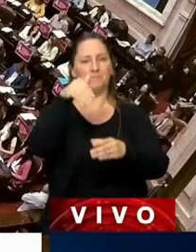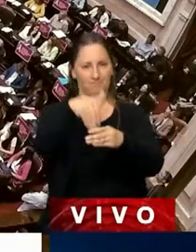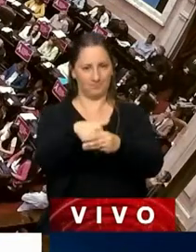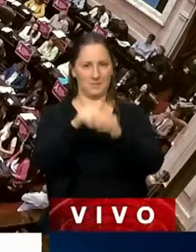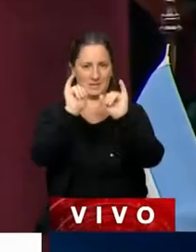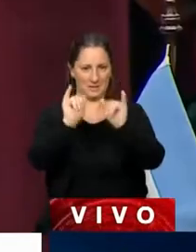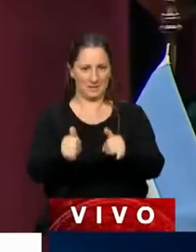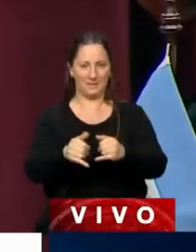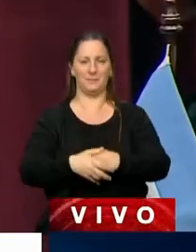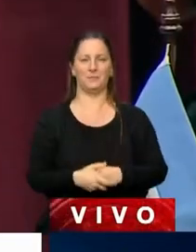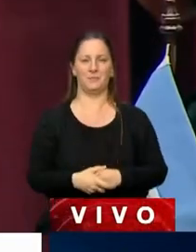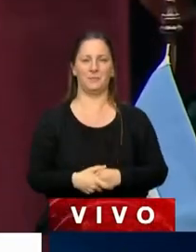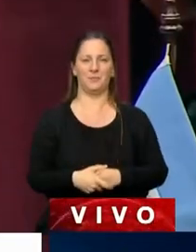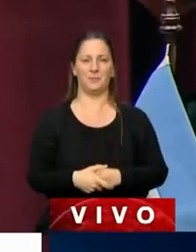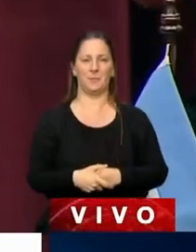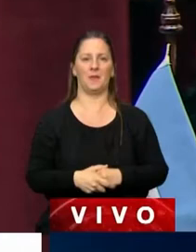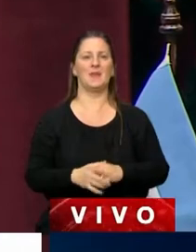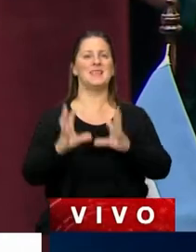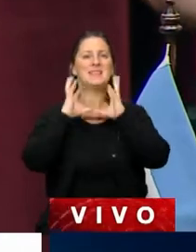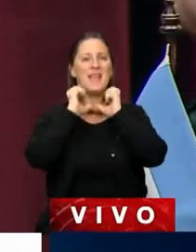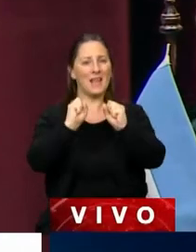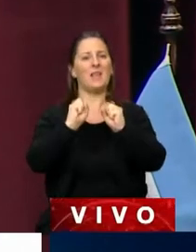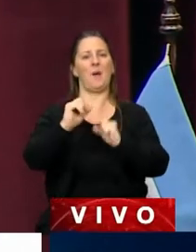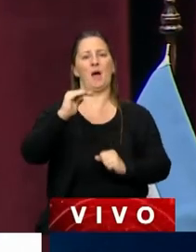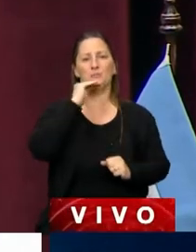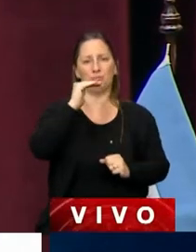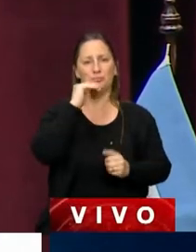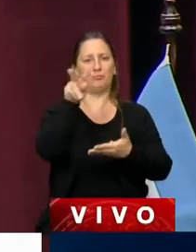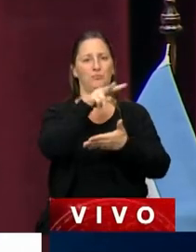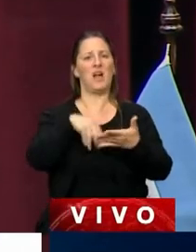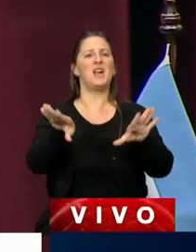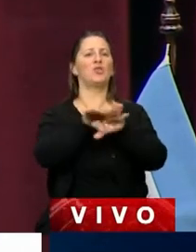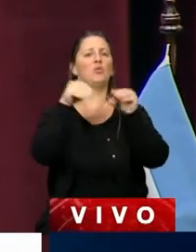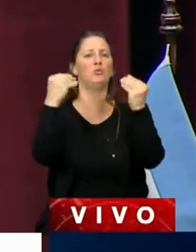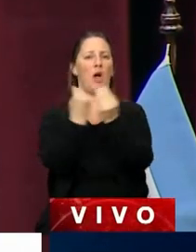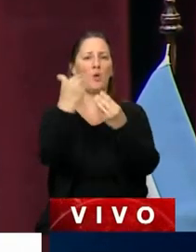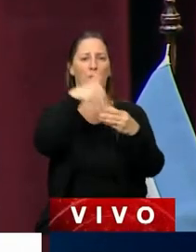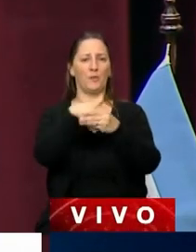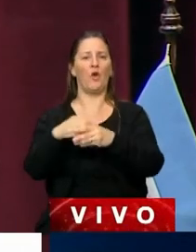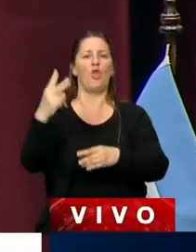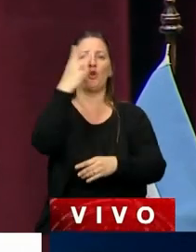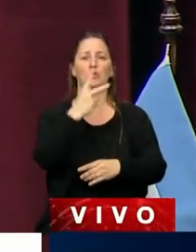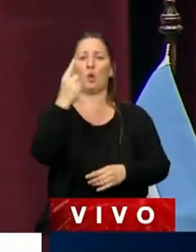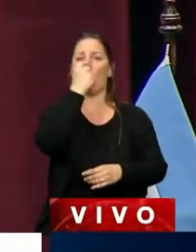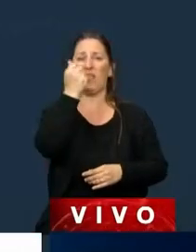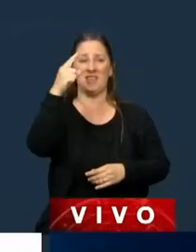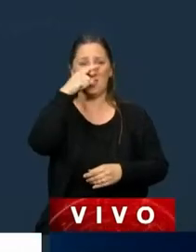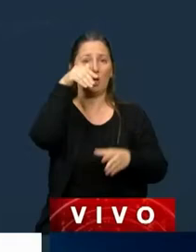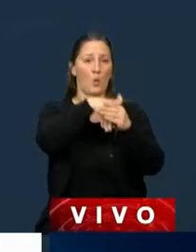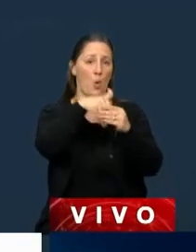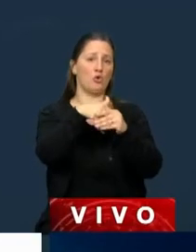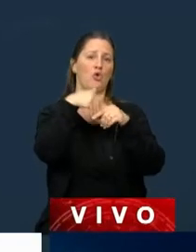Afirmativo. Por secretaría se dará lectura del resultado de la votación. 227